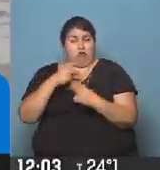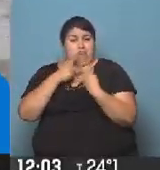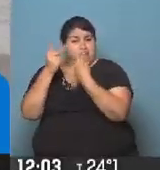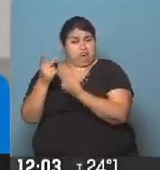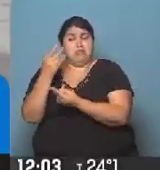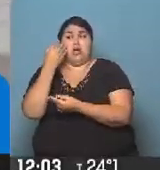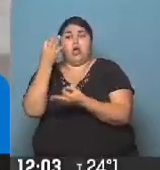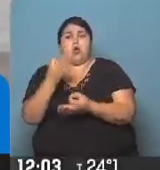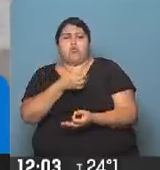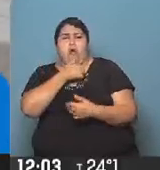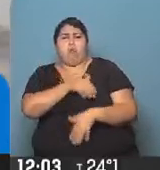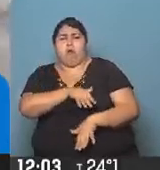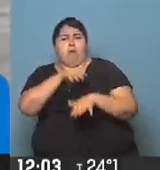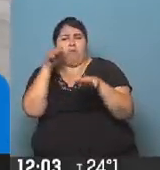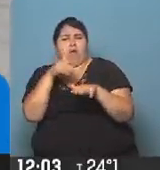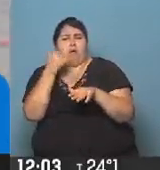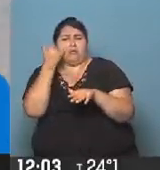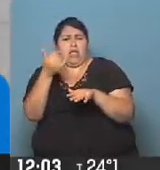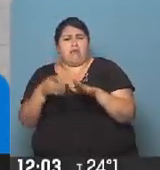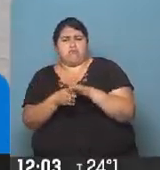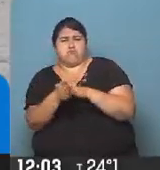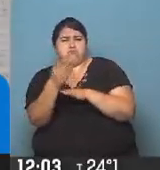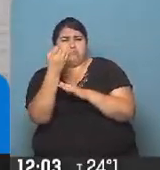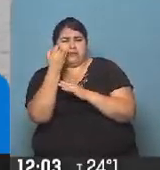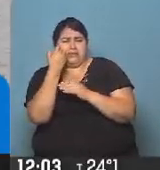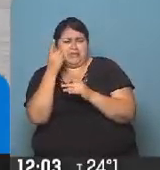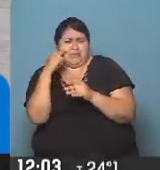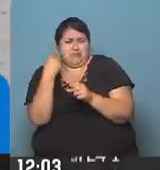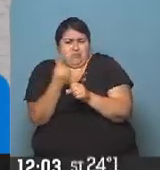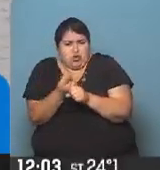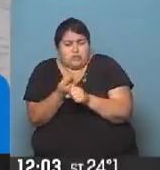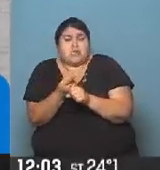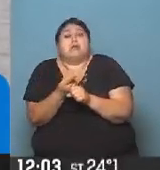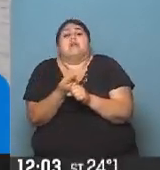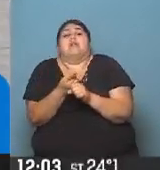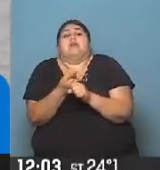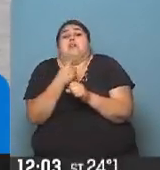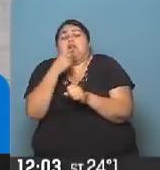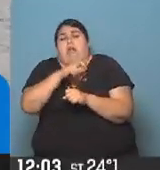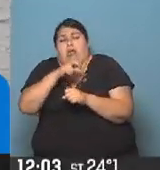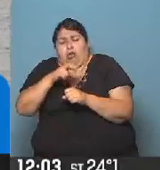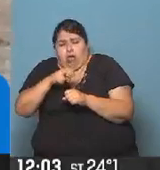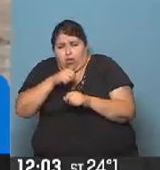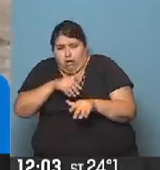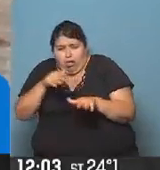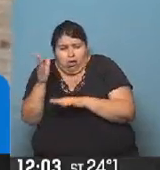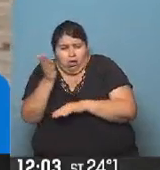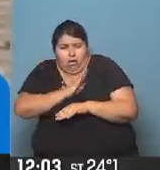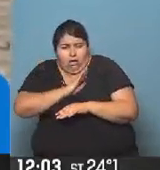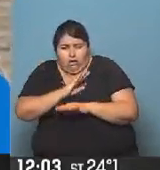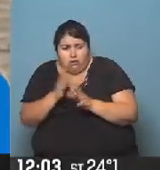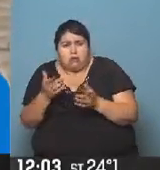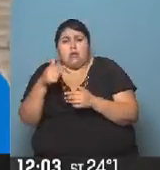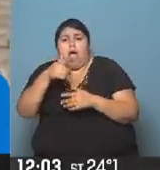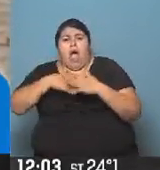está todo inundado en las calles ya de adentro. Cuando salí a Pavón dije, bueno, va a estar un poco mejor. Y la verdad que no se puede así. Siempre lo mismo, acá en